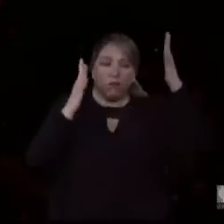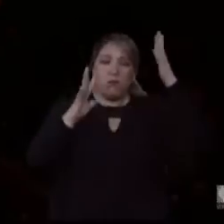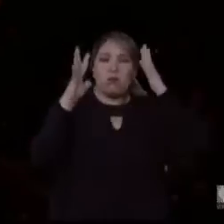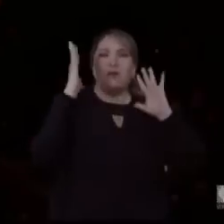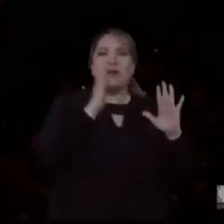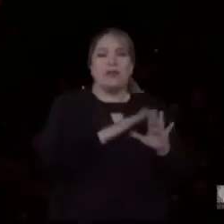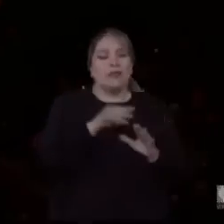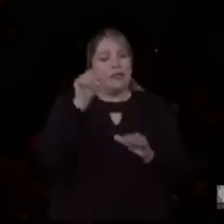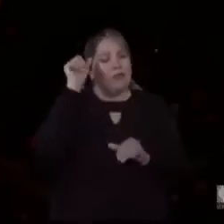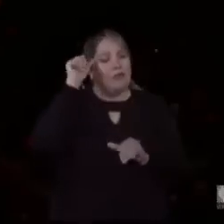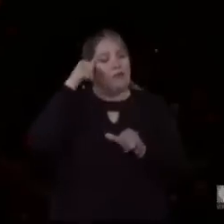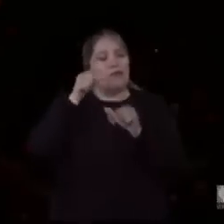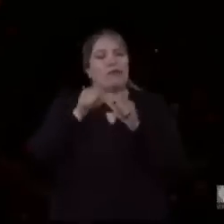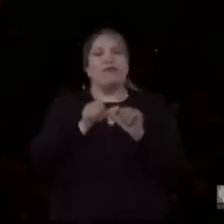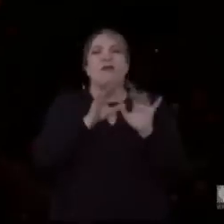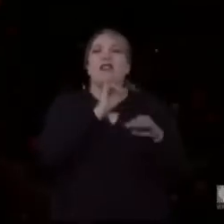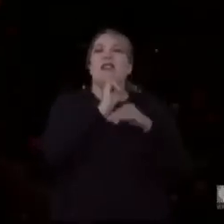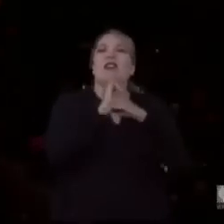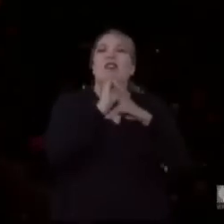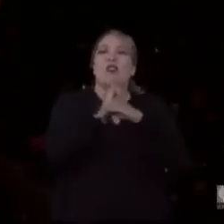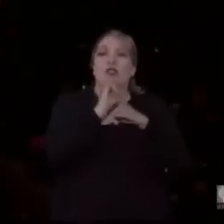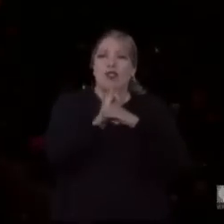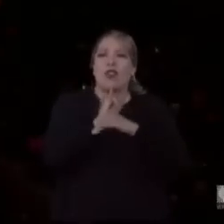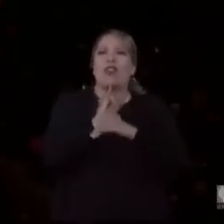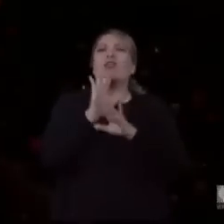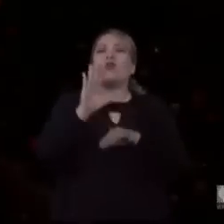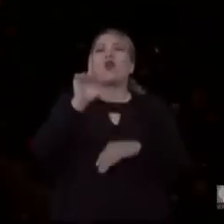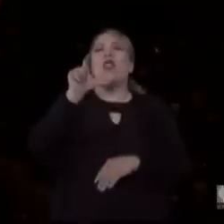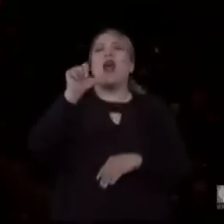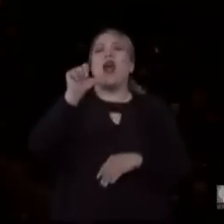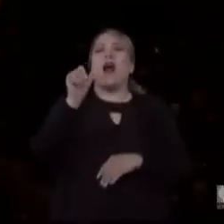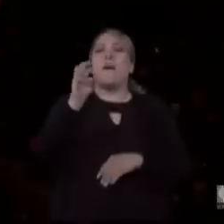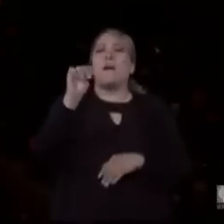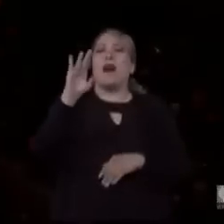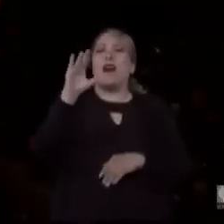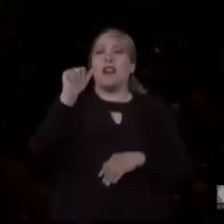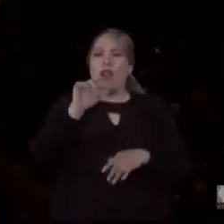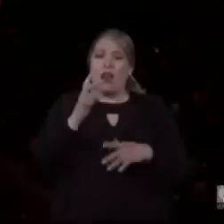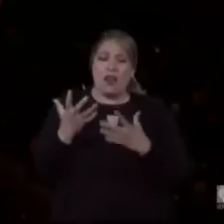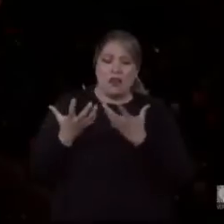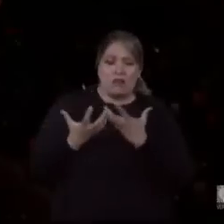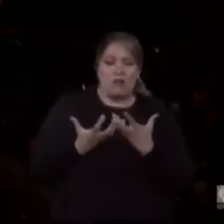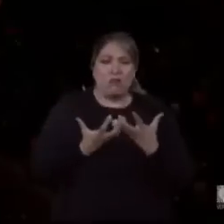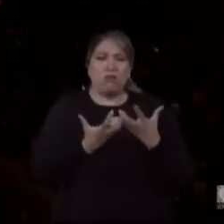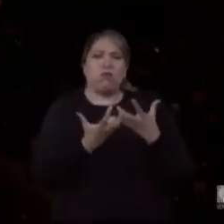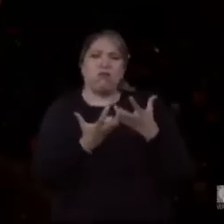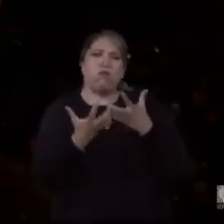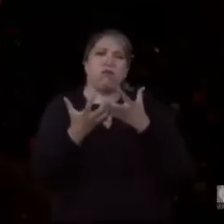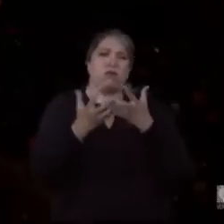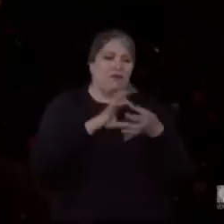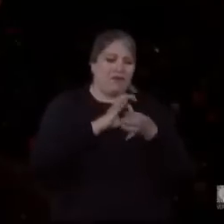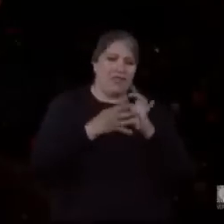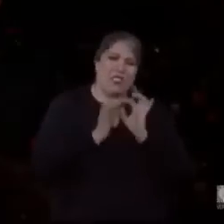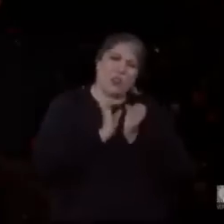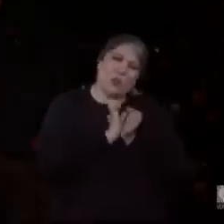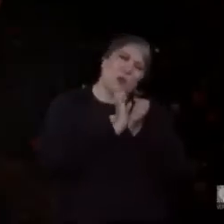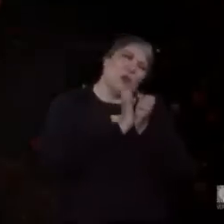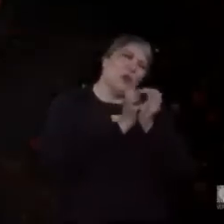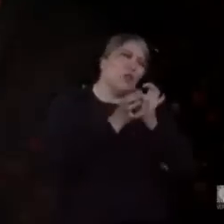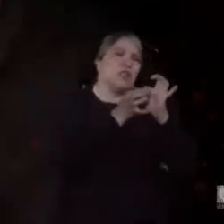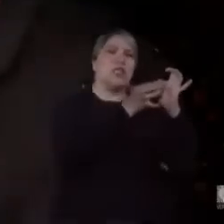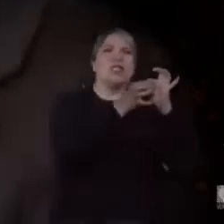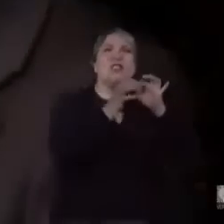La memoria del secuestro de la Iglesia de la María y de la caminata de terror de los del secuestro del kilómetro